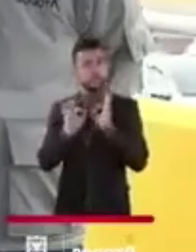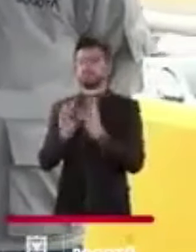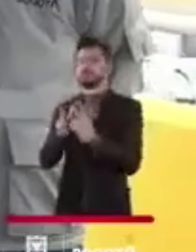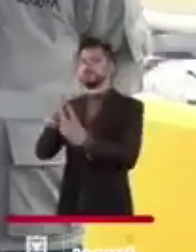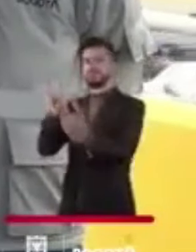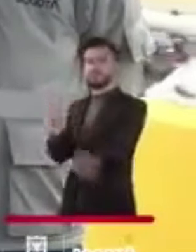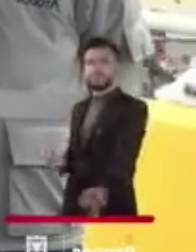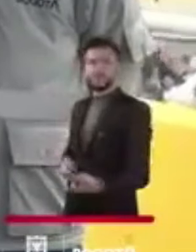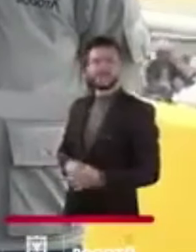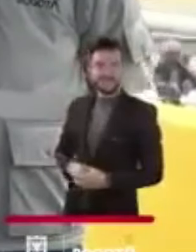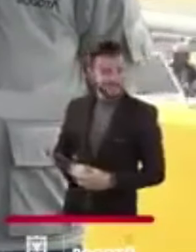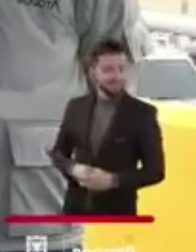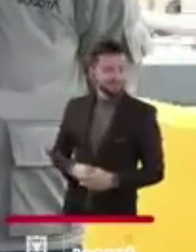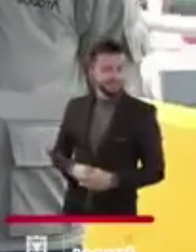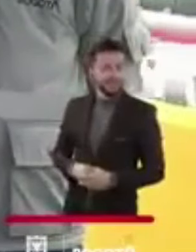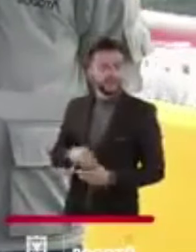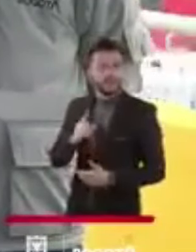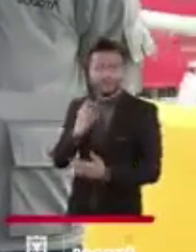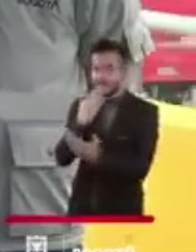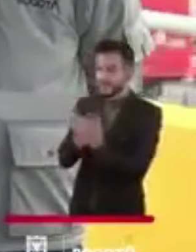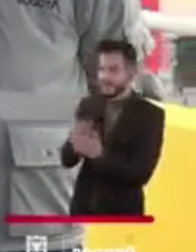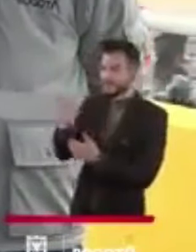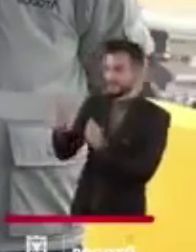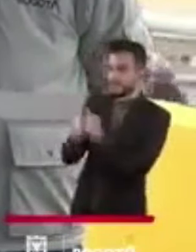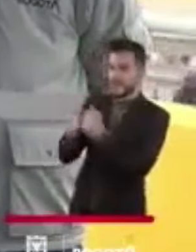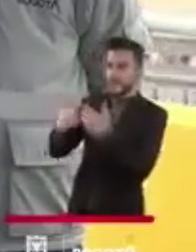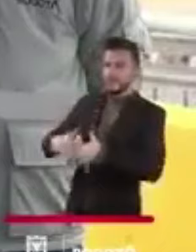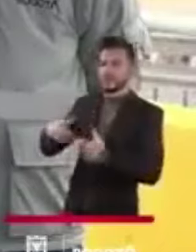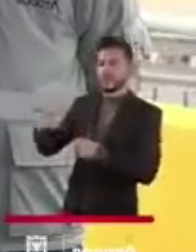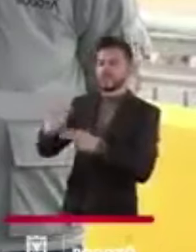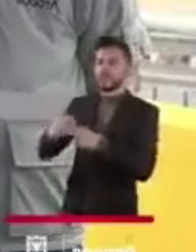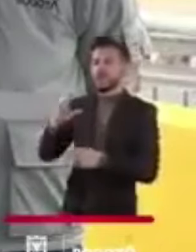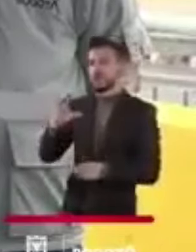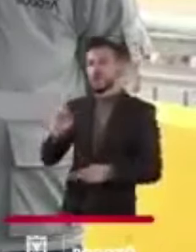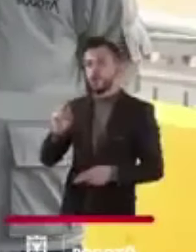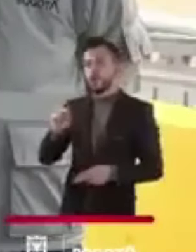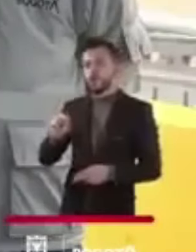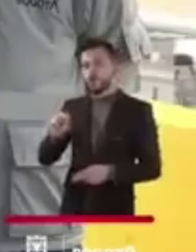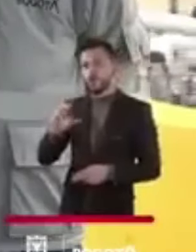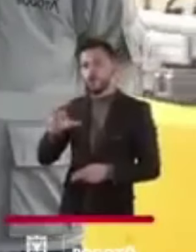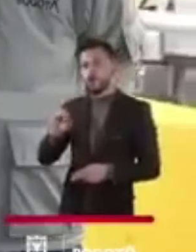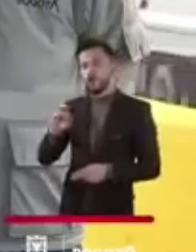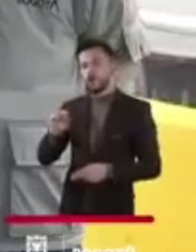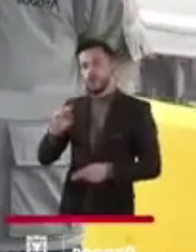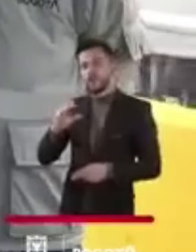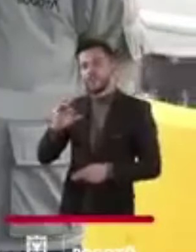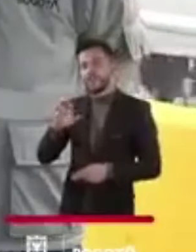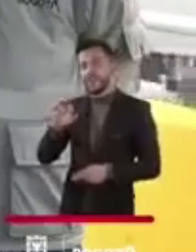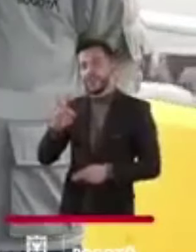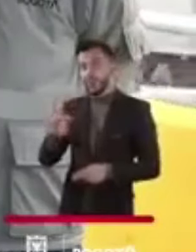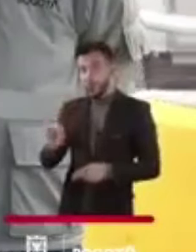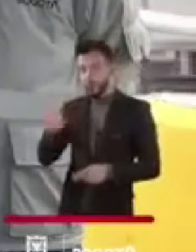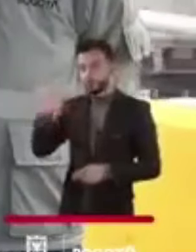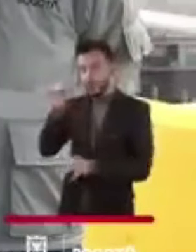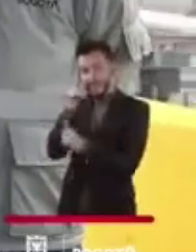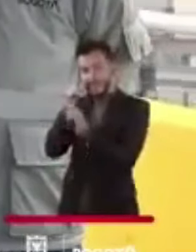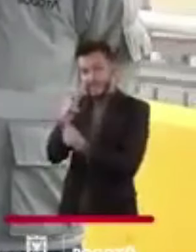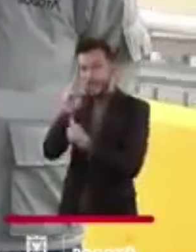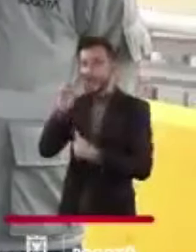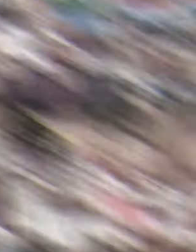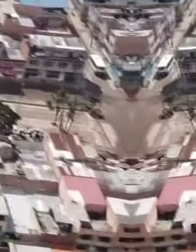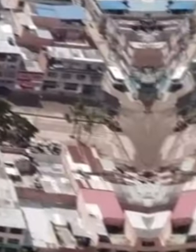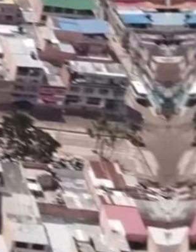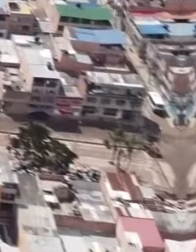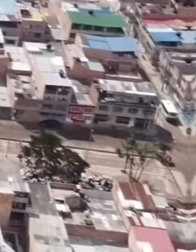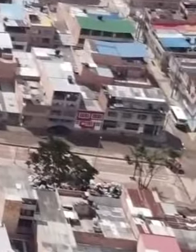2024 el proyecto de la primera línea de metro de Bogotá reportó un avance del 33,35 por donde se